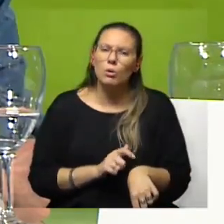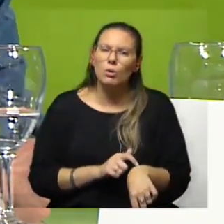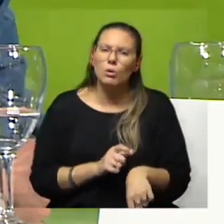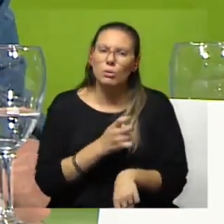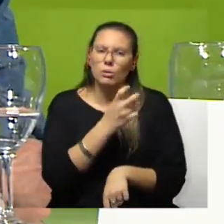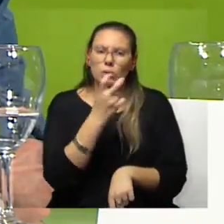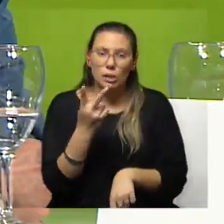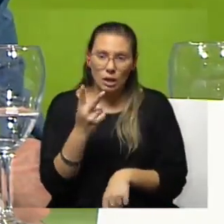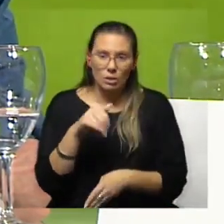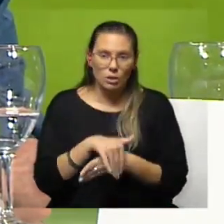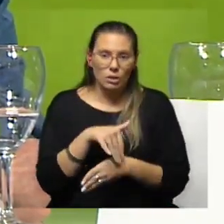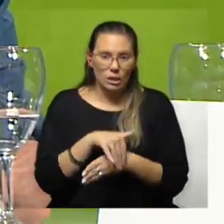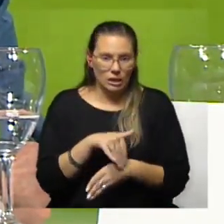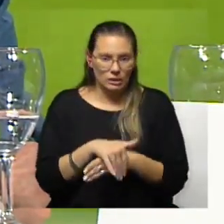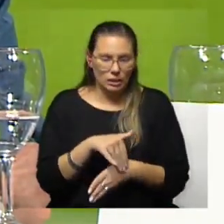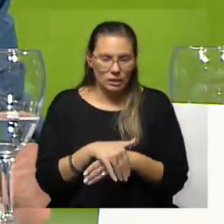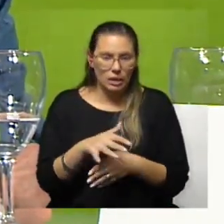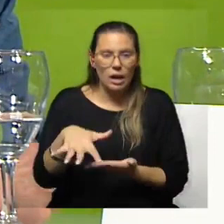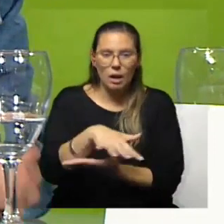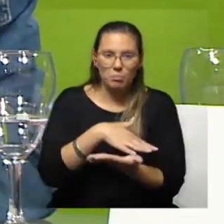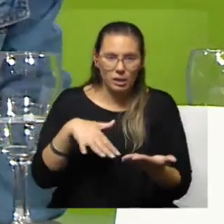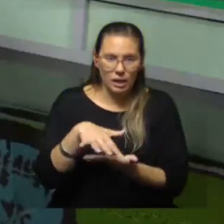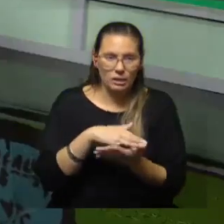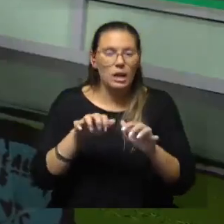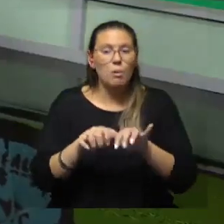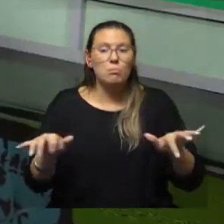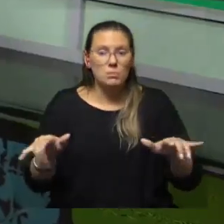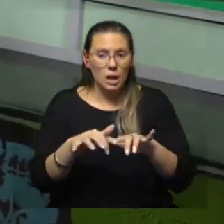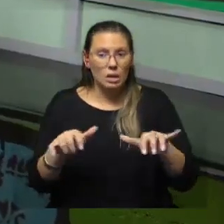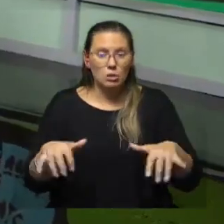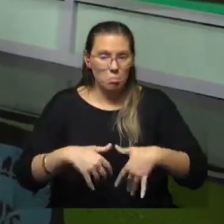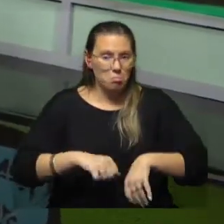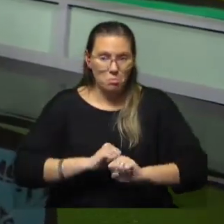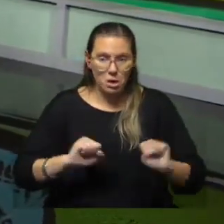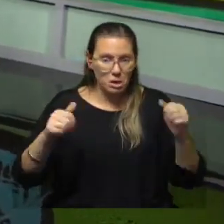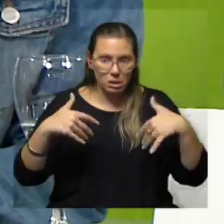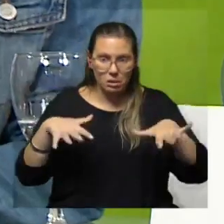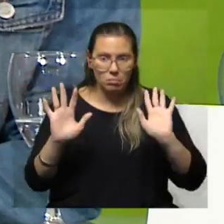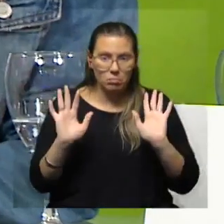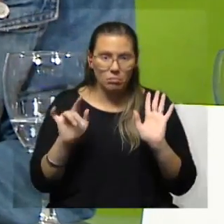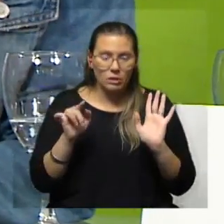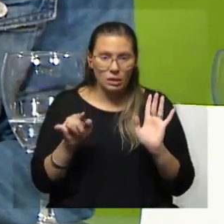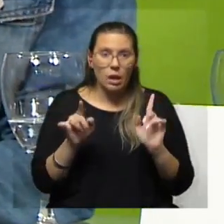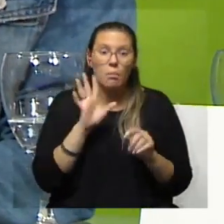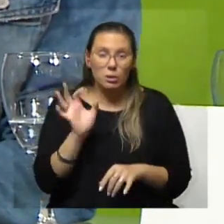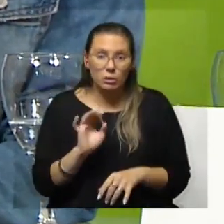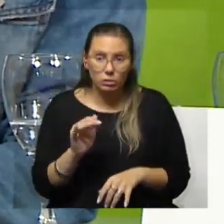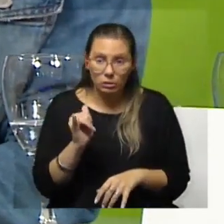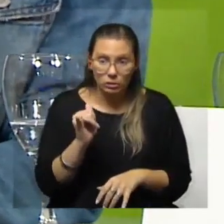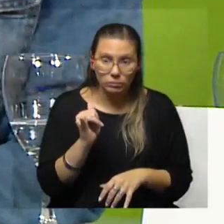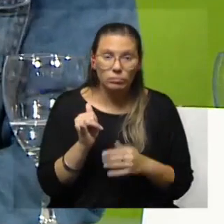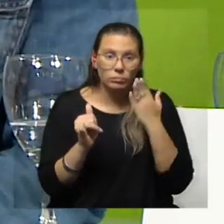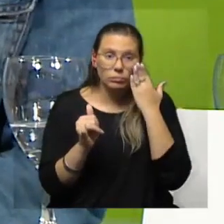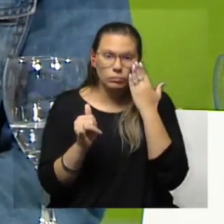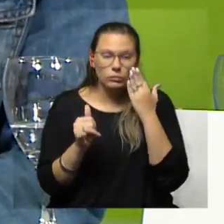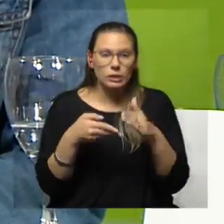la plaza? A partir de las 14. De las 14. Y el que quiera ir a tocar el piano, se va a tocar el piano, recuerden. Eso te iba a decir. No, eso. Perdón, sí. No, eso. Eso,